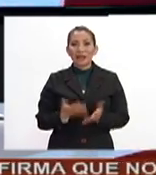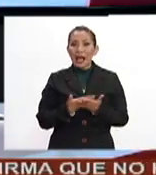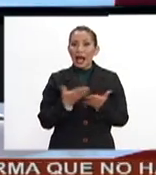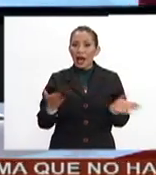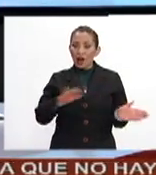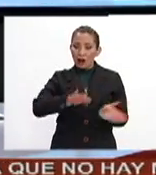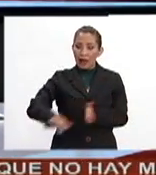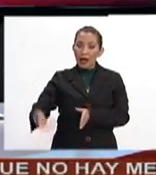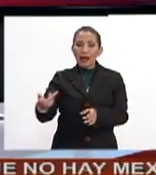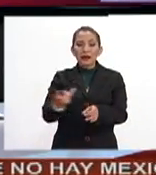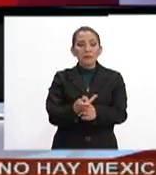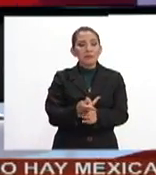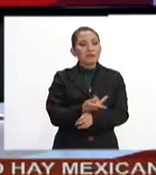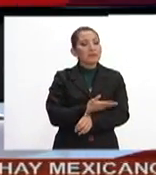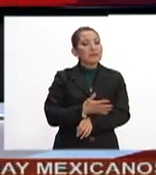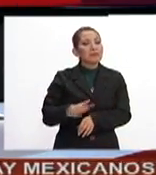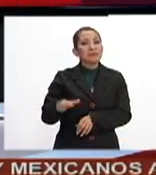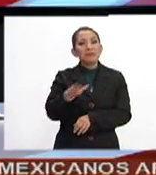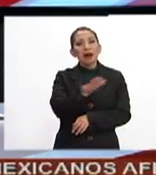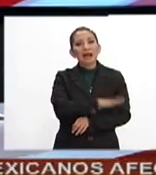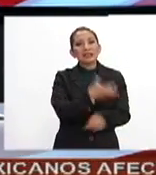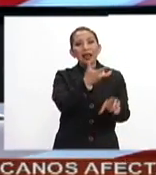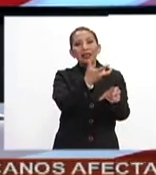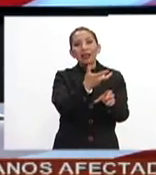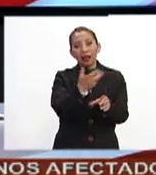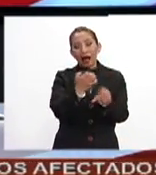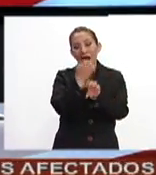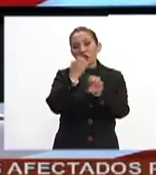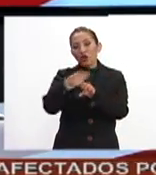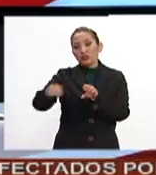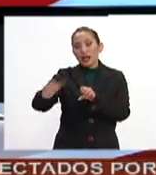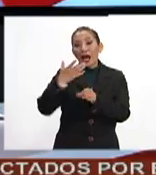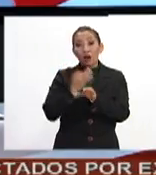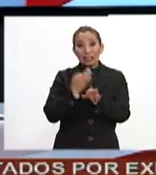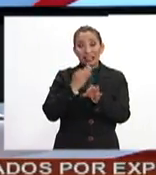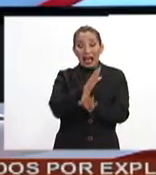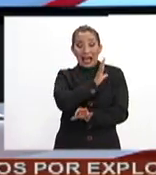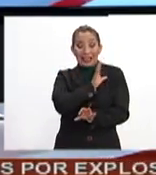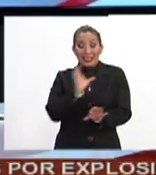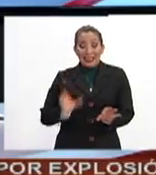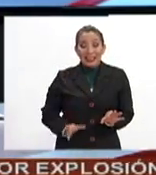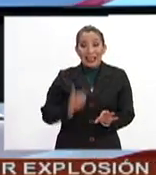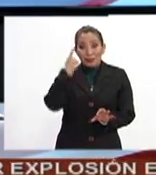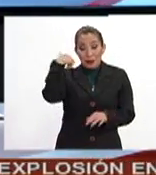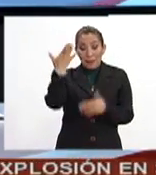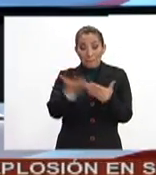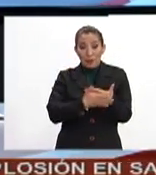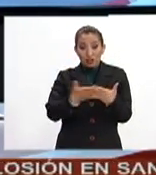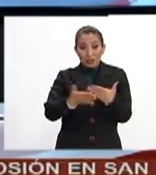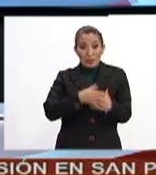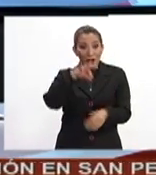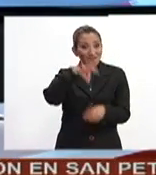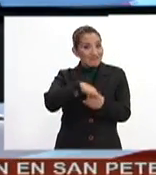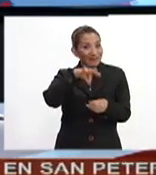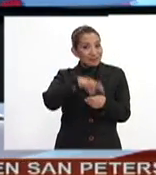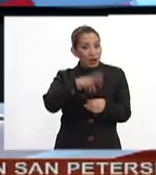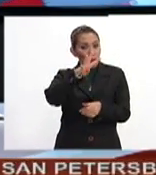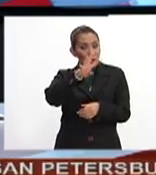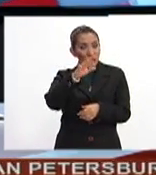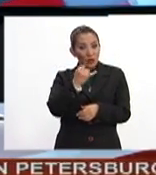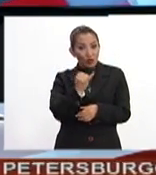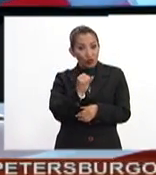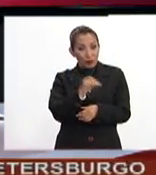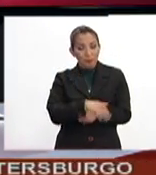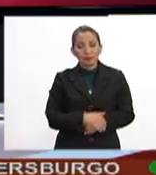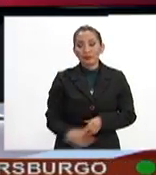Vámonos a lo que está pasando pues en los estados donde hay campañas para precisamente celebrar comicios el 4 de